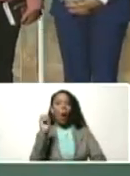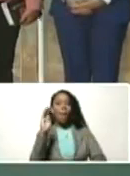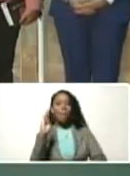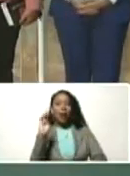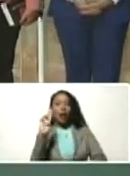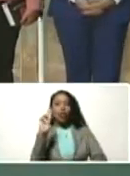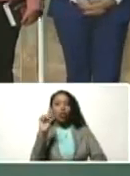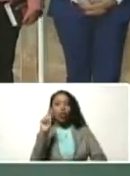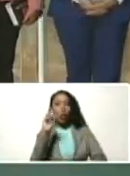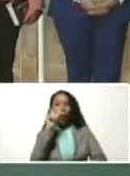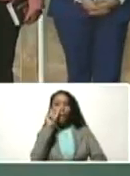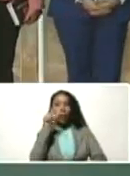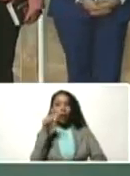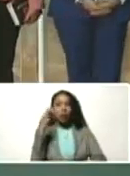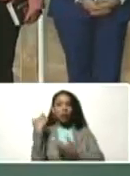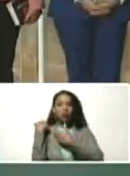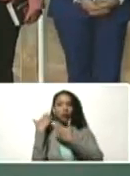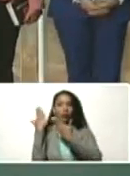González,